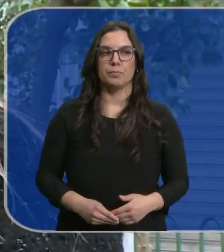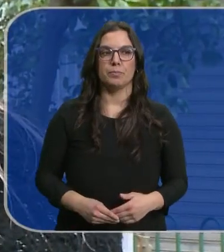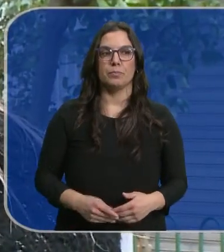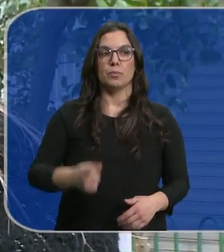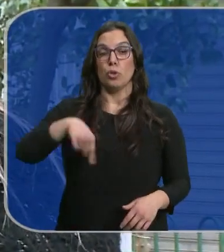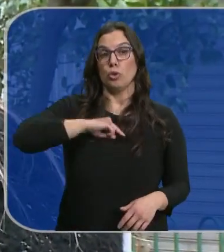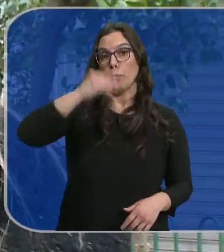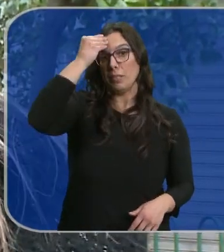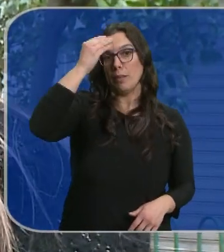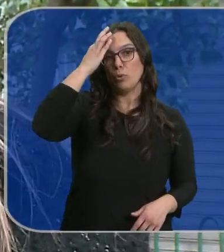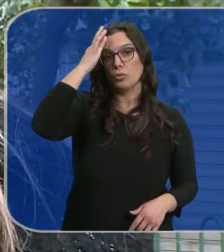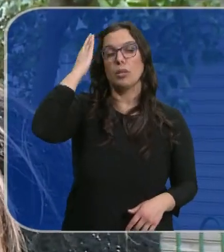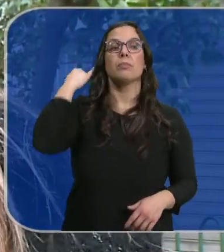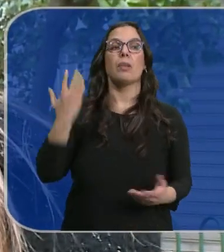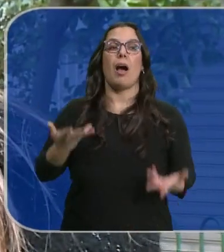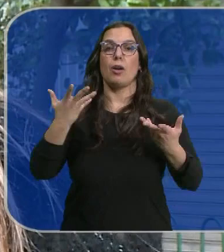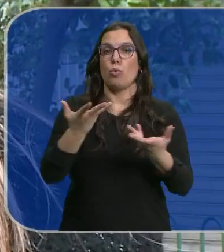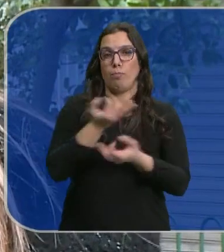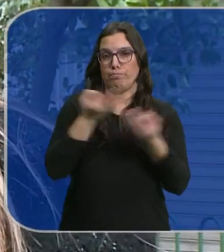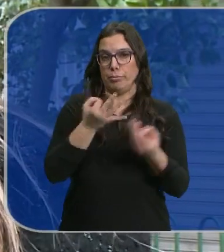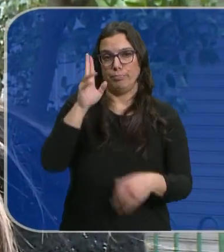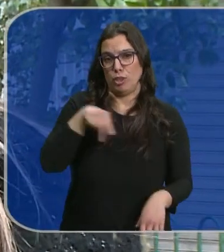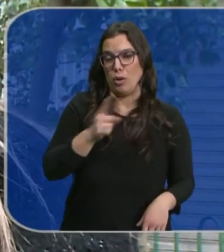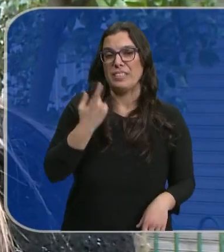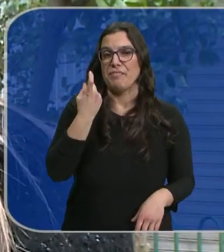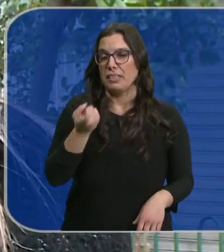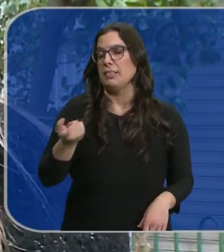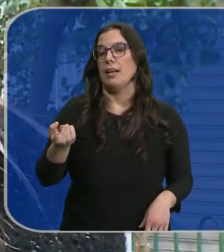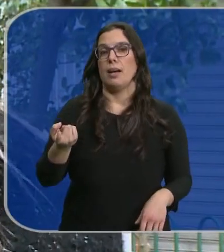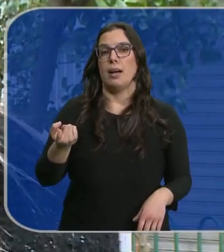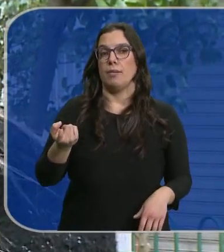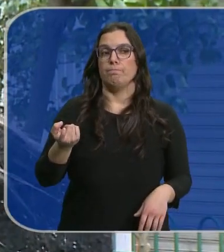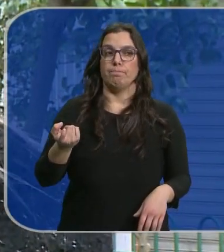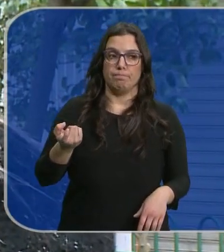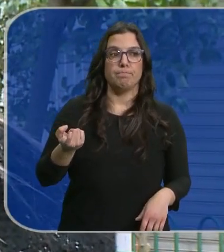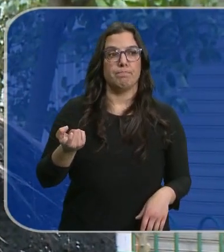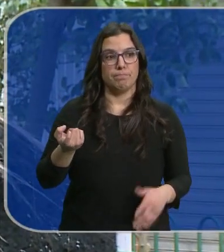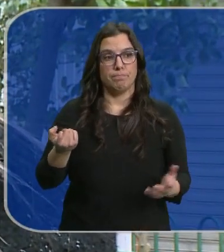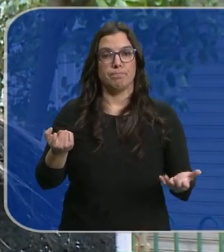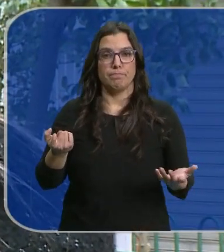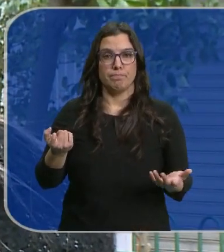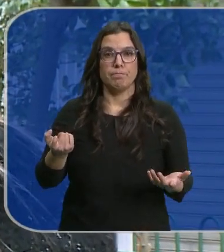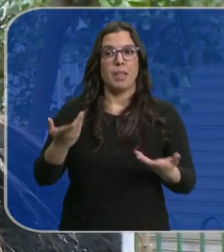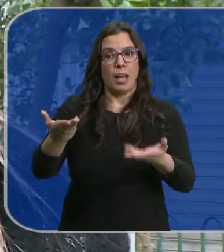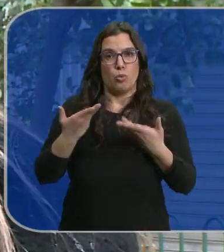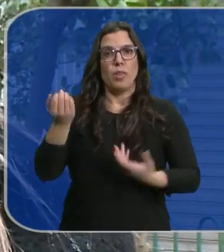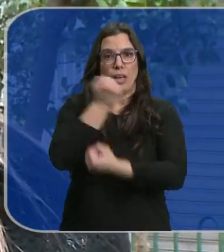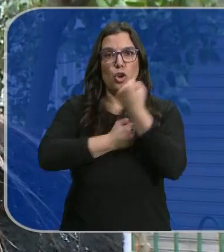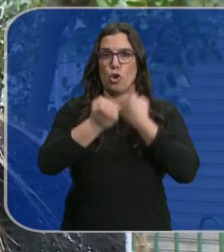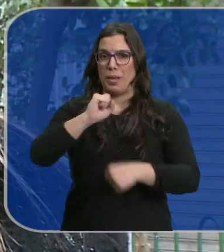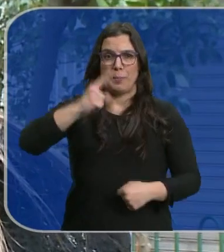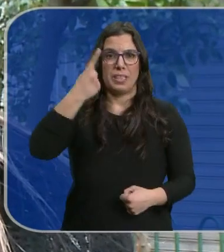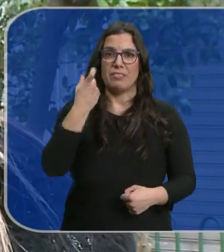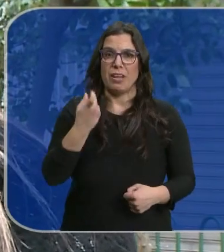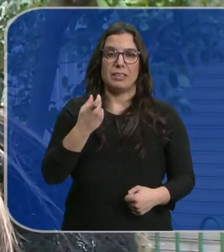Seguimos creyendo que no es una ayuda 100%, no nos faltaría pues bastante ayuda económica,